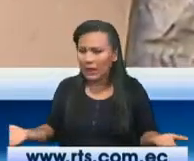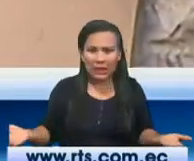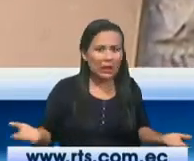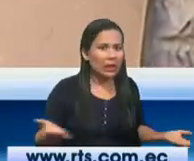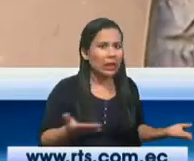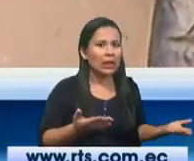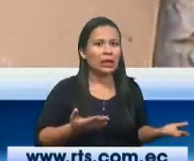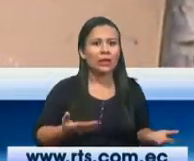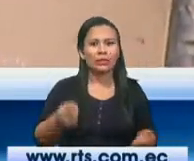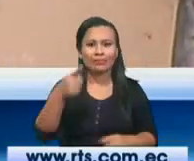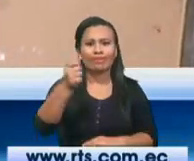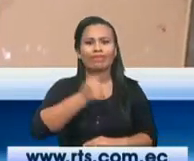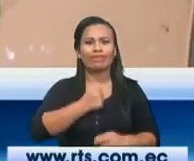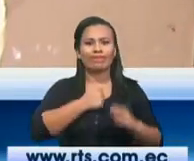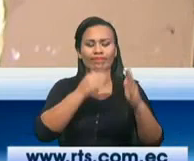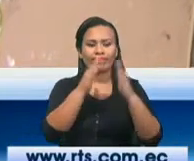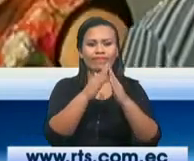vivió?